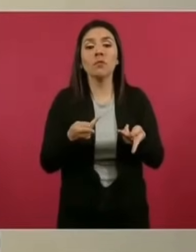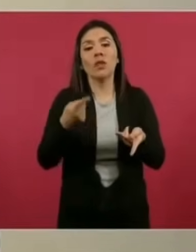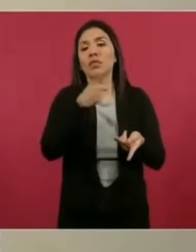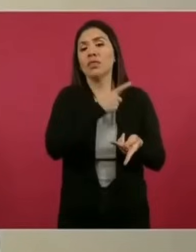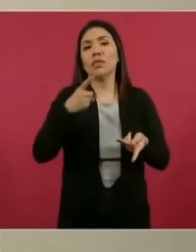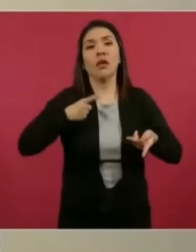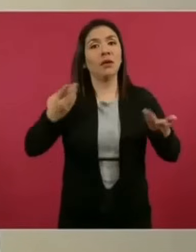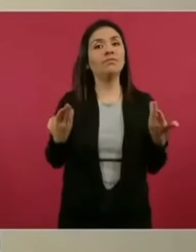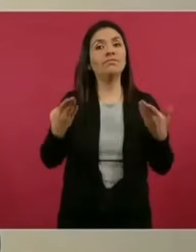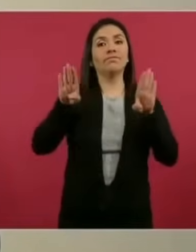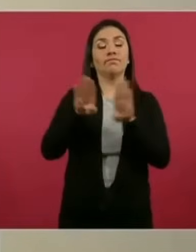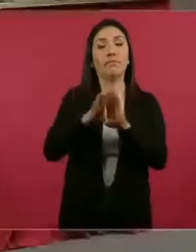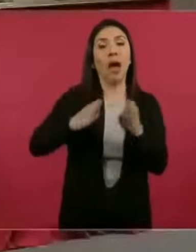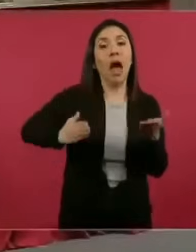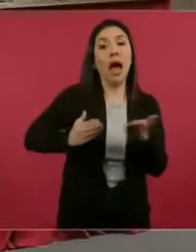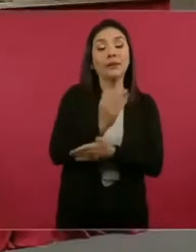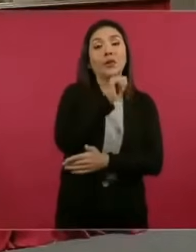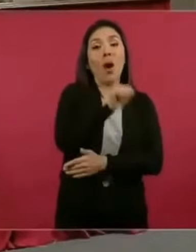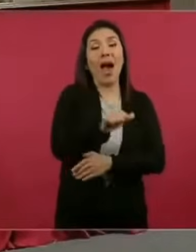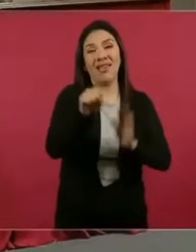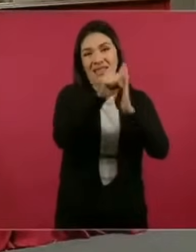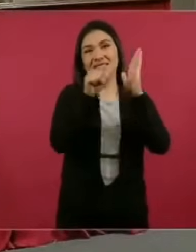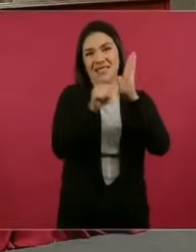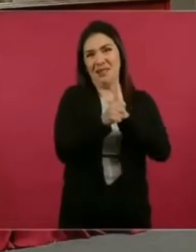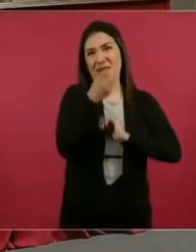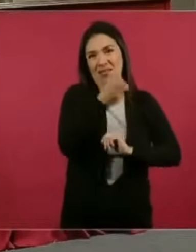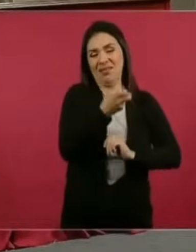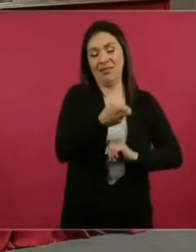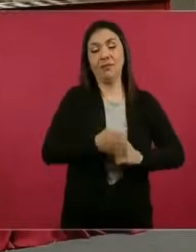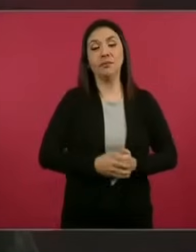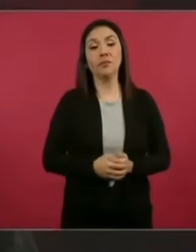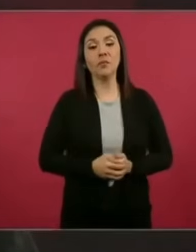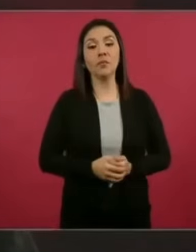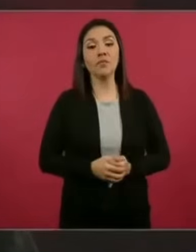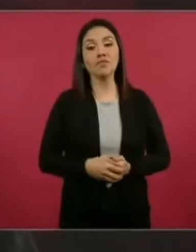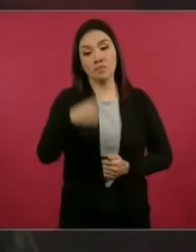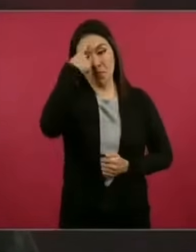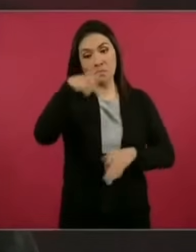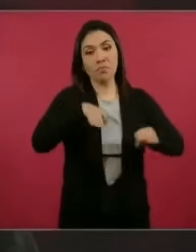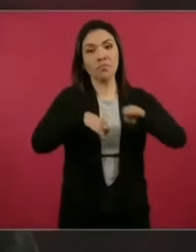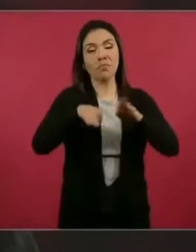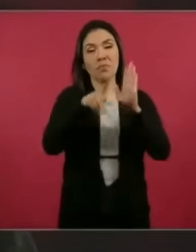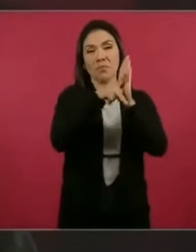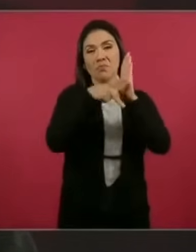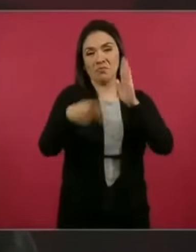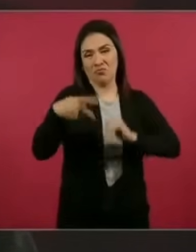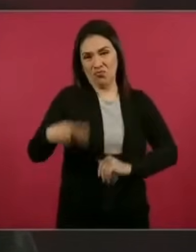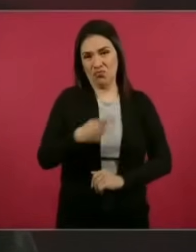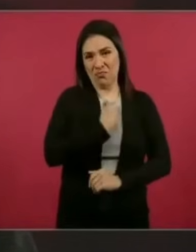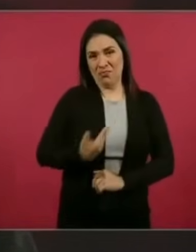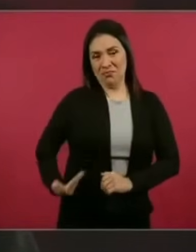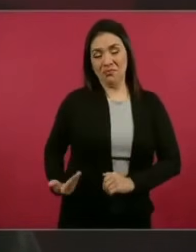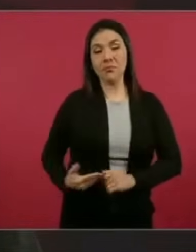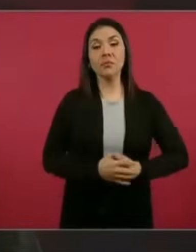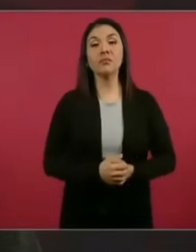cerrar cualquier acceso al sistema de acreditación de prensa de la Presidencia de la República.